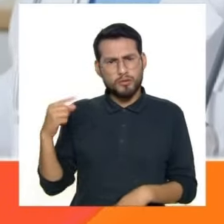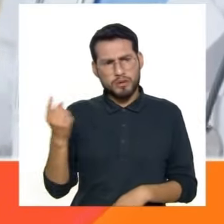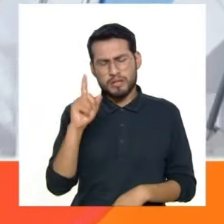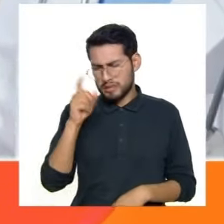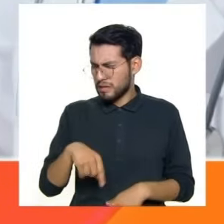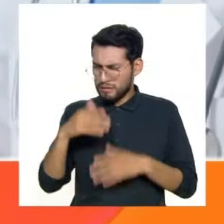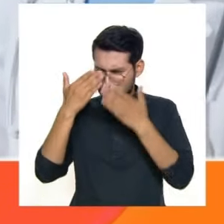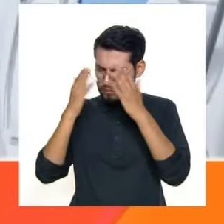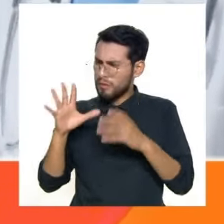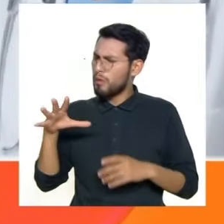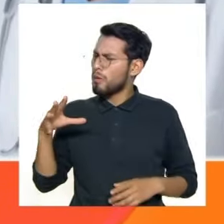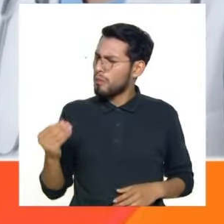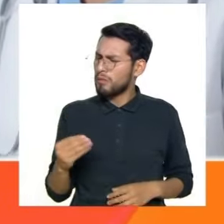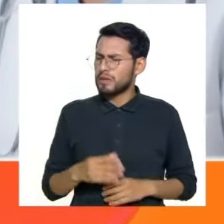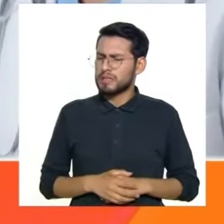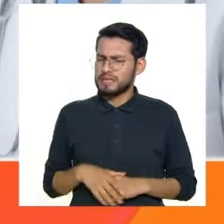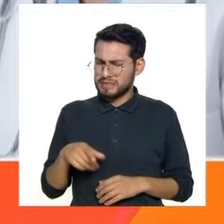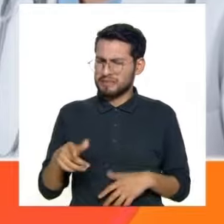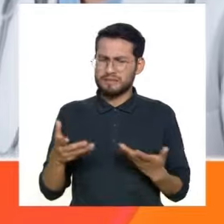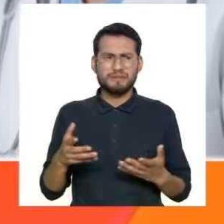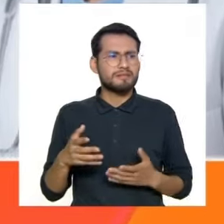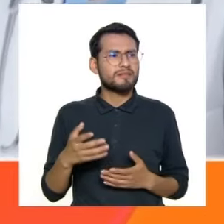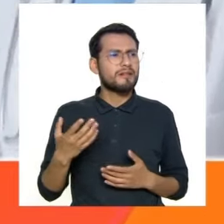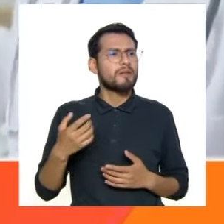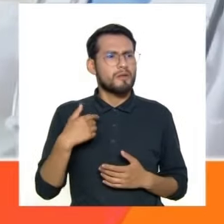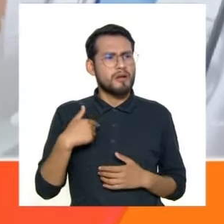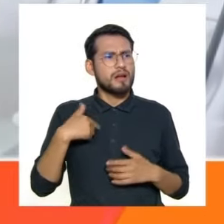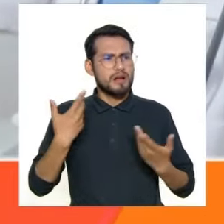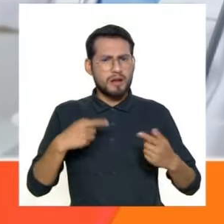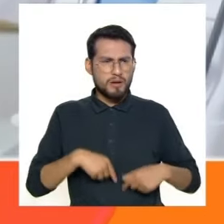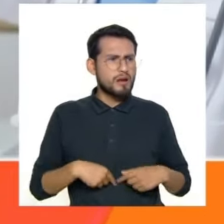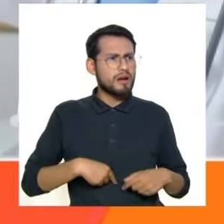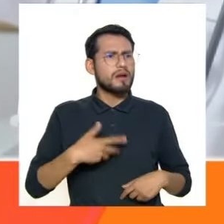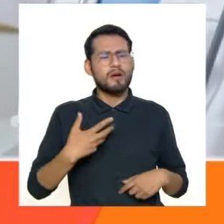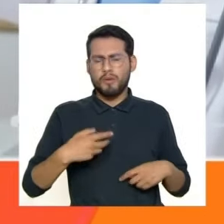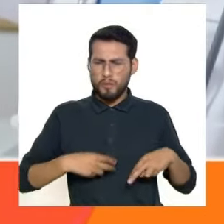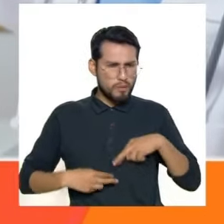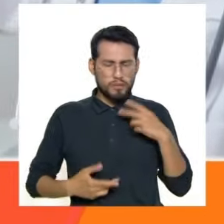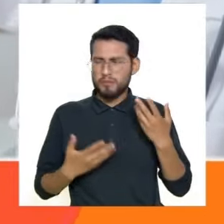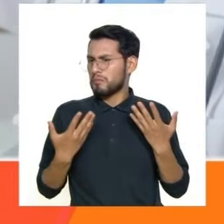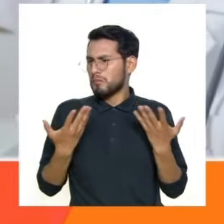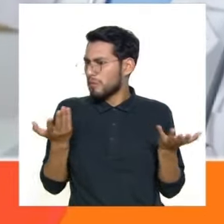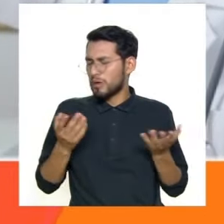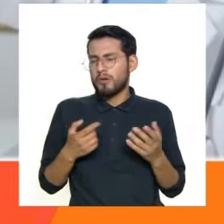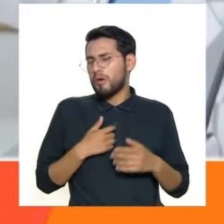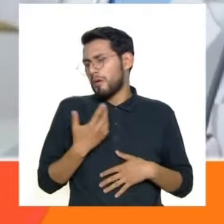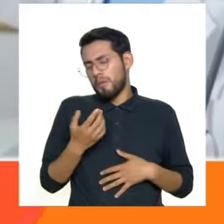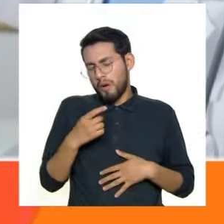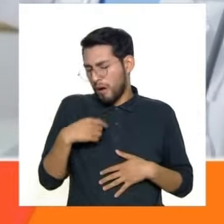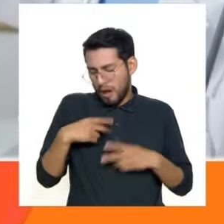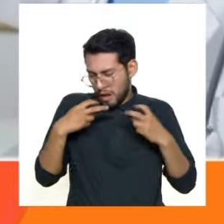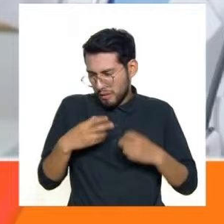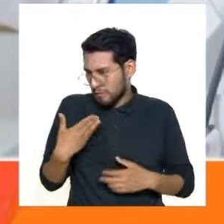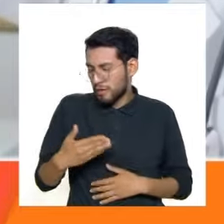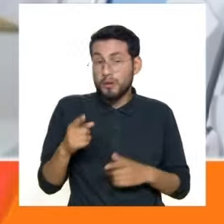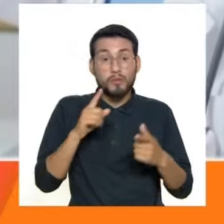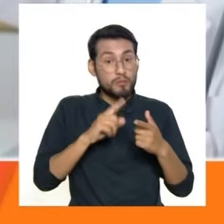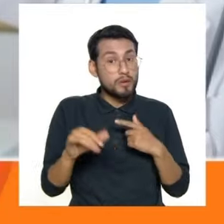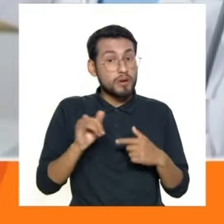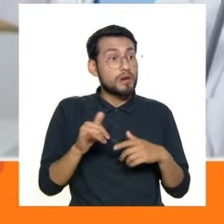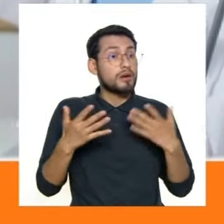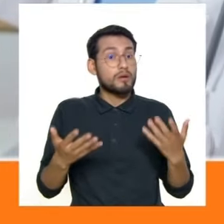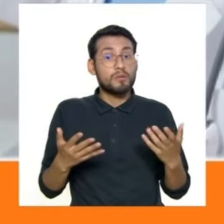ampliar doctor Rodríguez porque es la parte no modificable yo si vengo con los genes con una lesión cromosómica Bueno ya me queda solamente el chequeo pero también hay